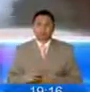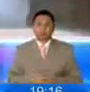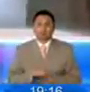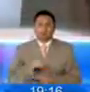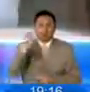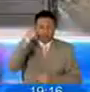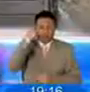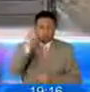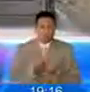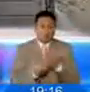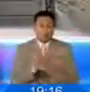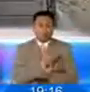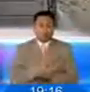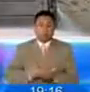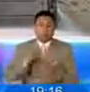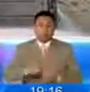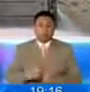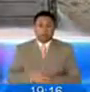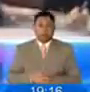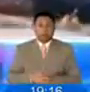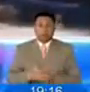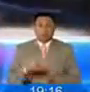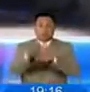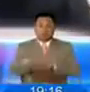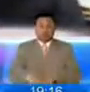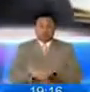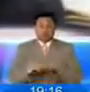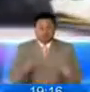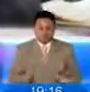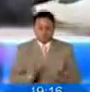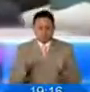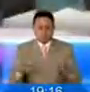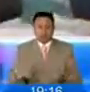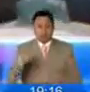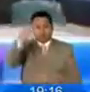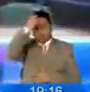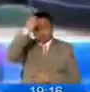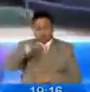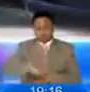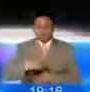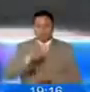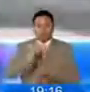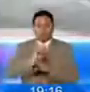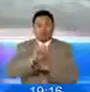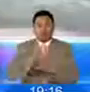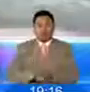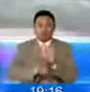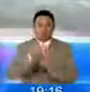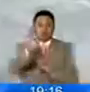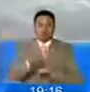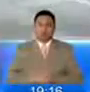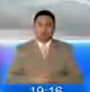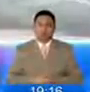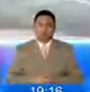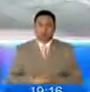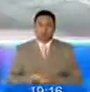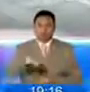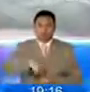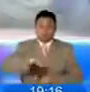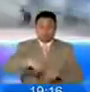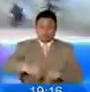nuevo presidente debe impulsar el sector agrícola y la educación para que el país se desarrolle. Nuestra tierra es muy